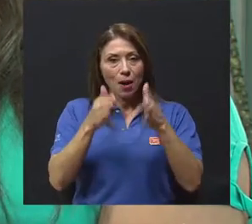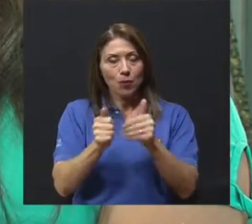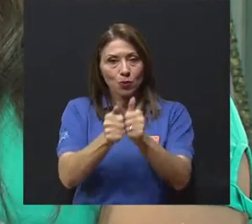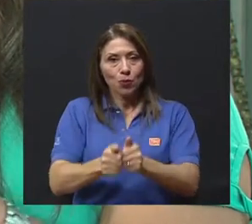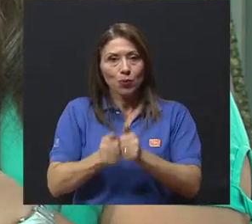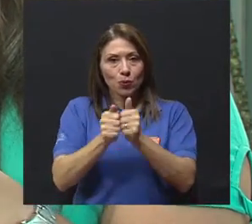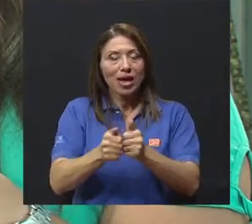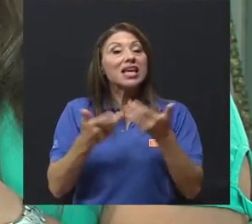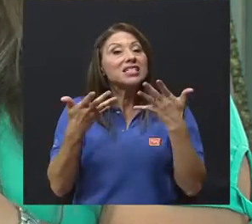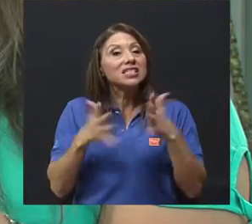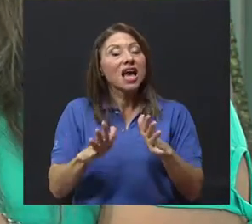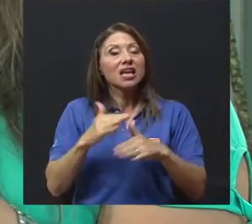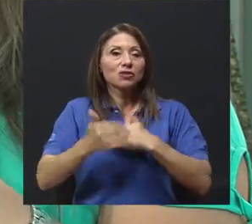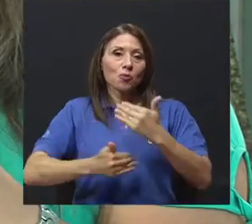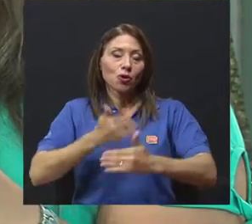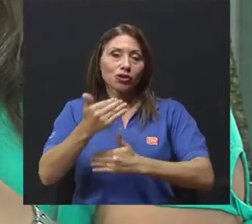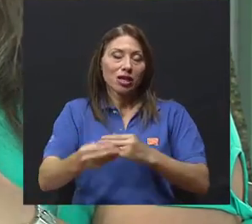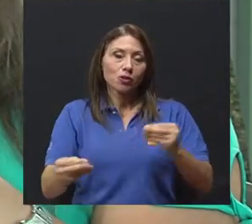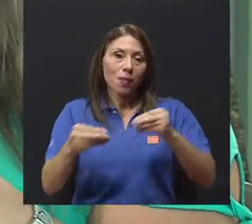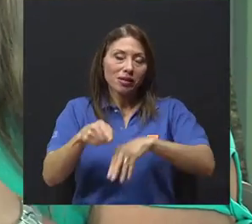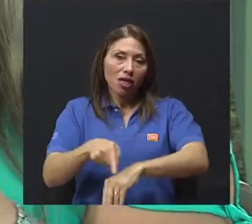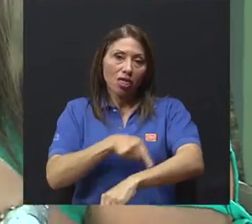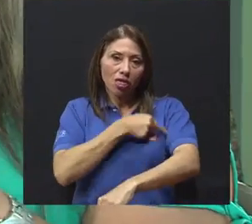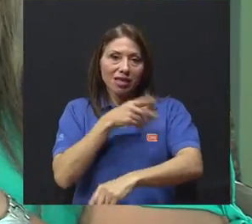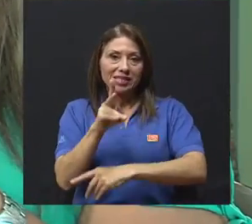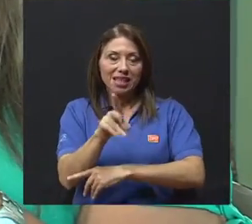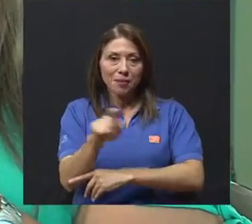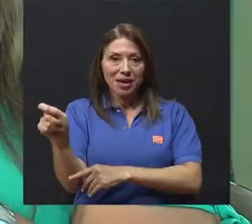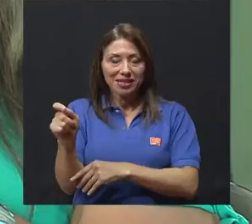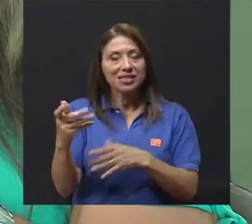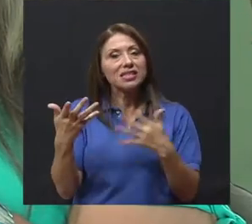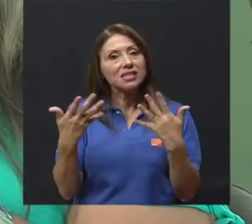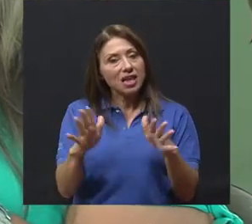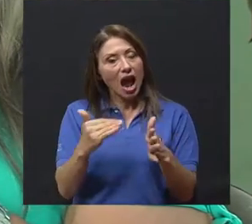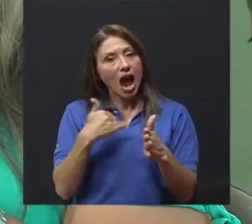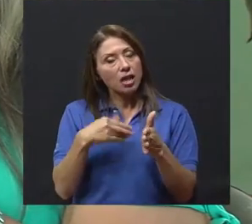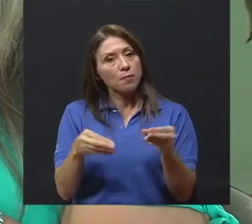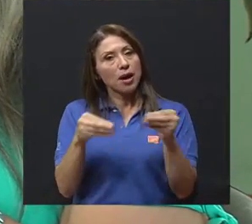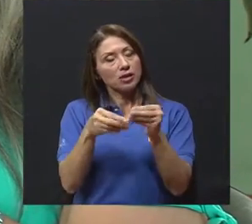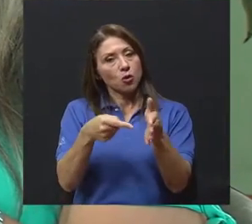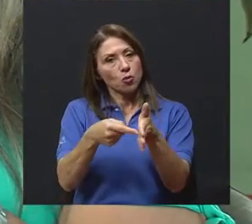este ya es un proceso de siete meses donde hay unas exigencias a nivel